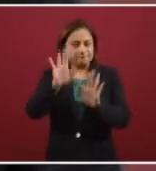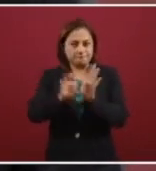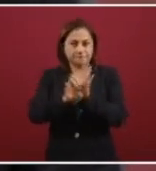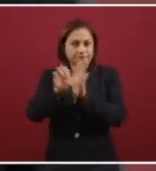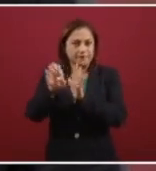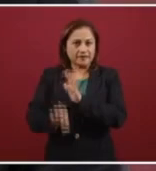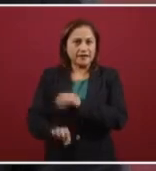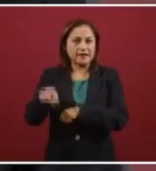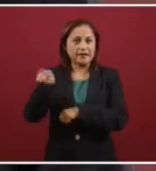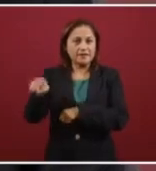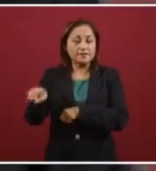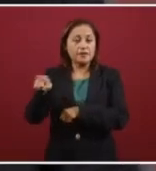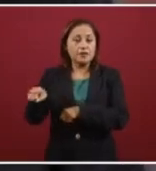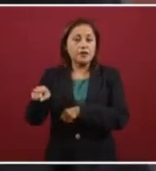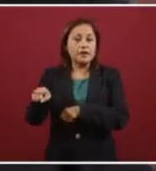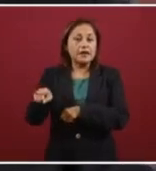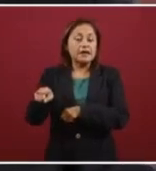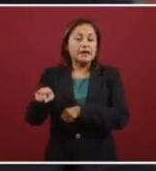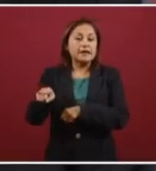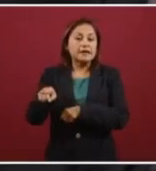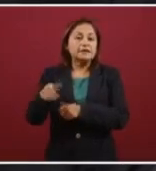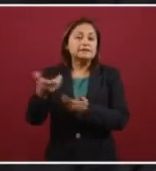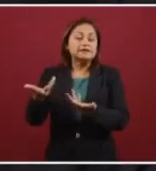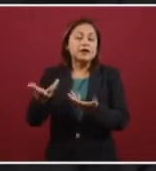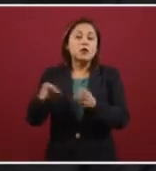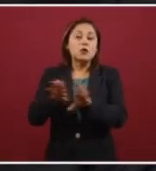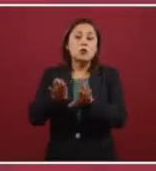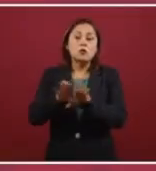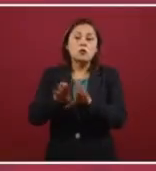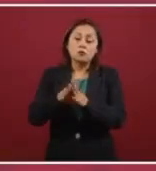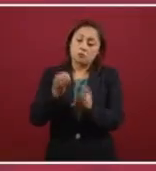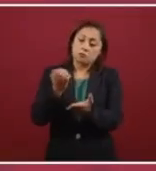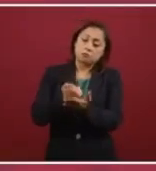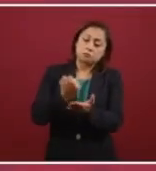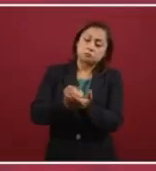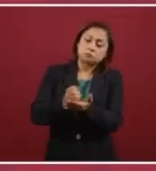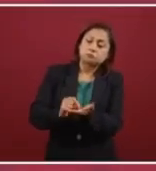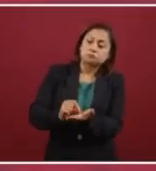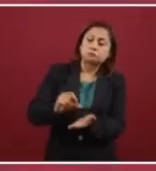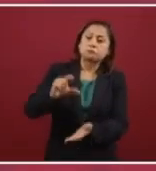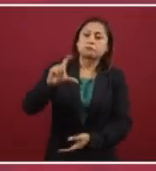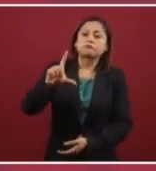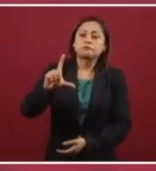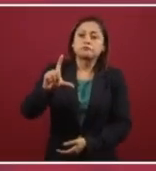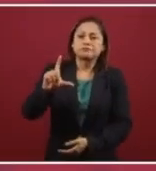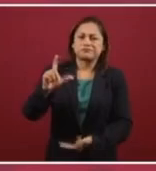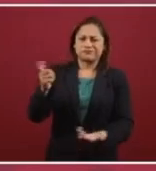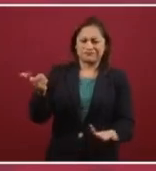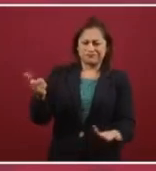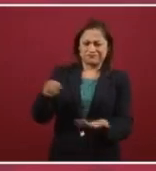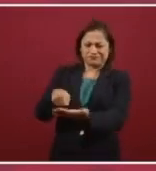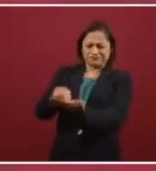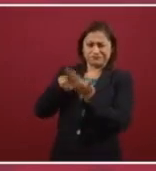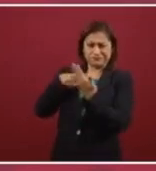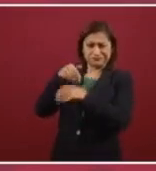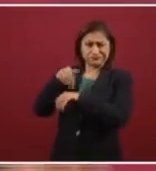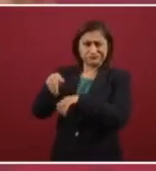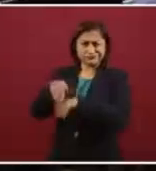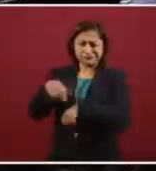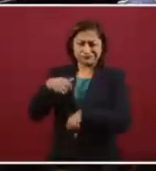el dato de crecimiento económico y a mí no me dice mucho eso porque